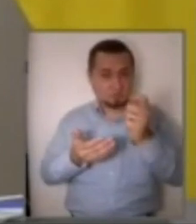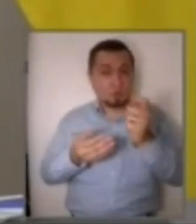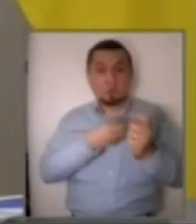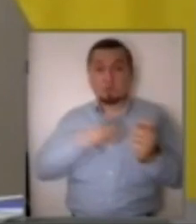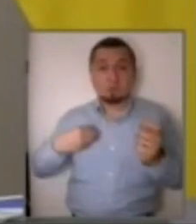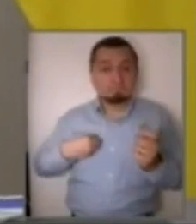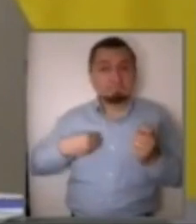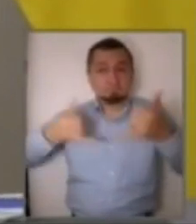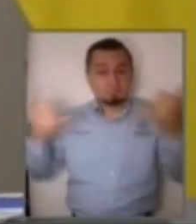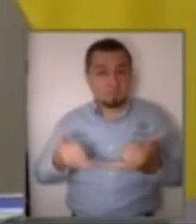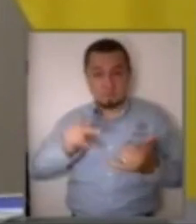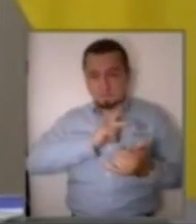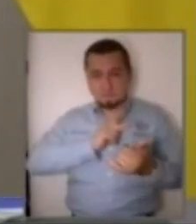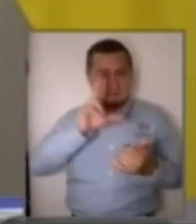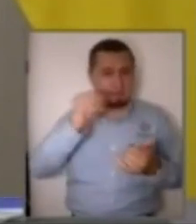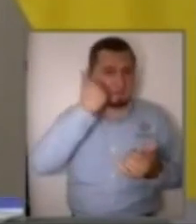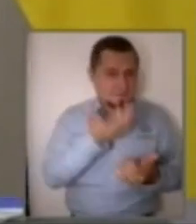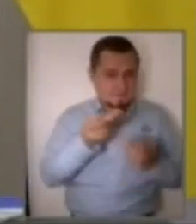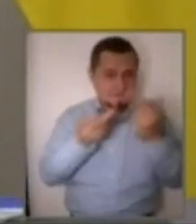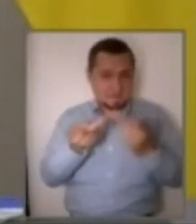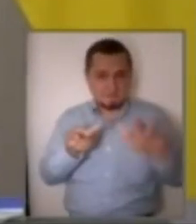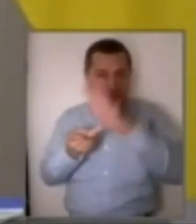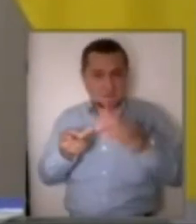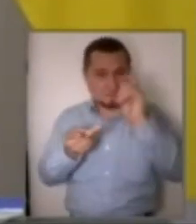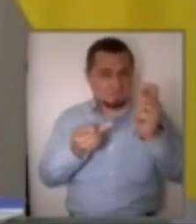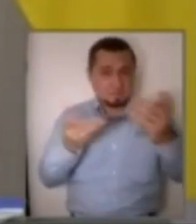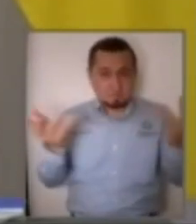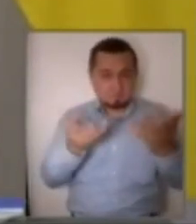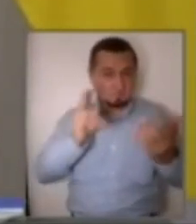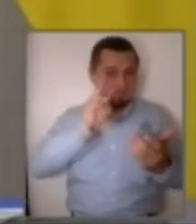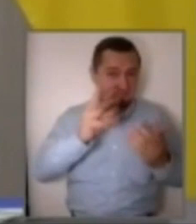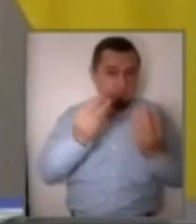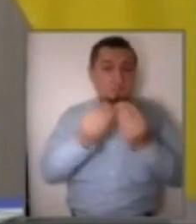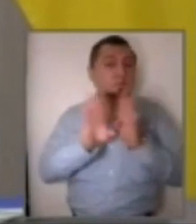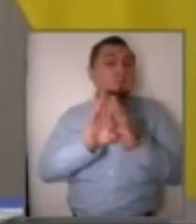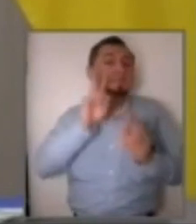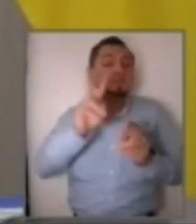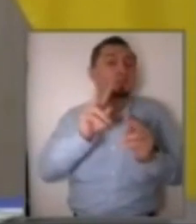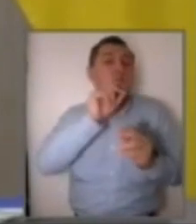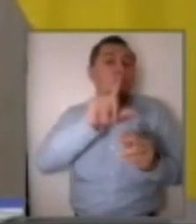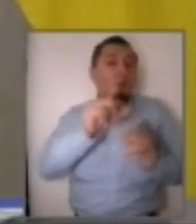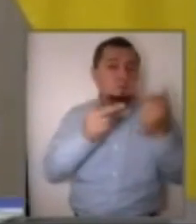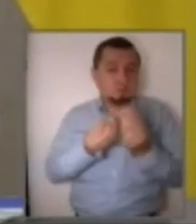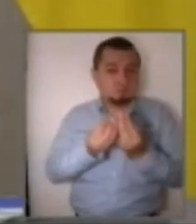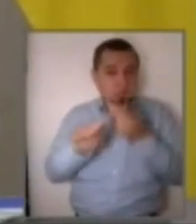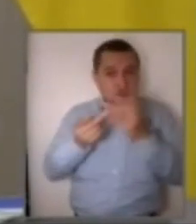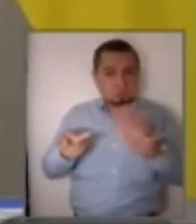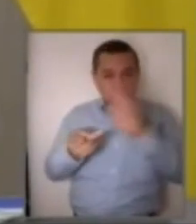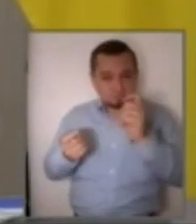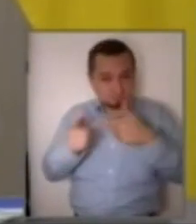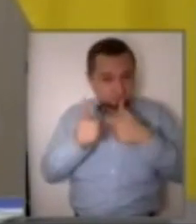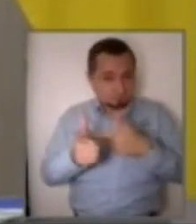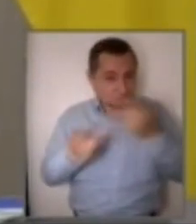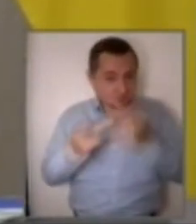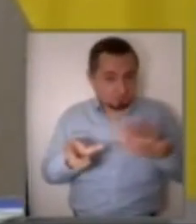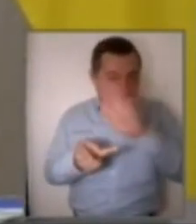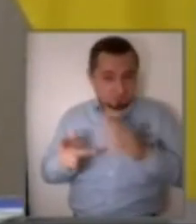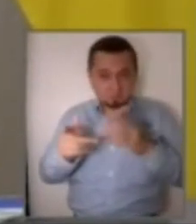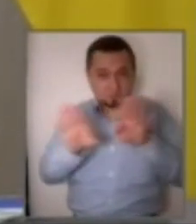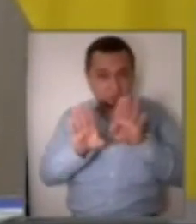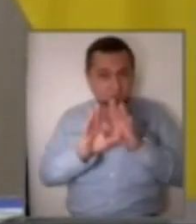medidas de carácter obligatorio por algunos que no entienden yo no quiero que lleguemos a eso si ustedes ven como va jalisco pues se van a dar cuenta